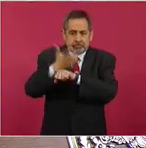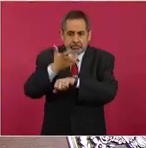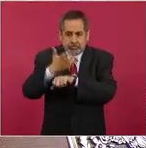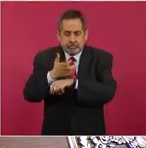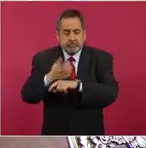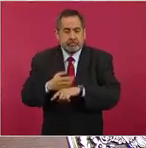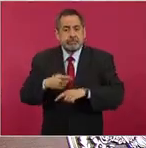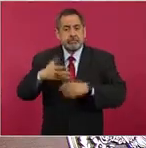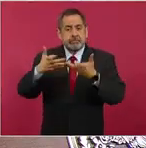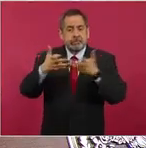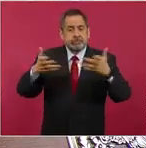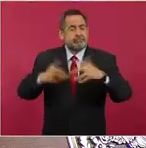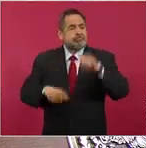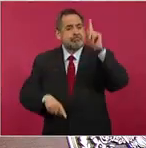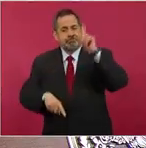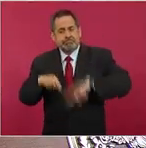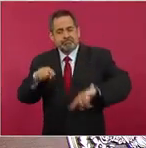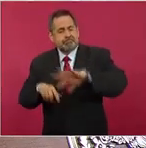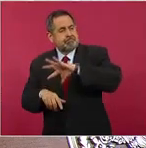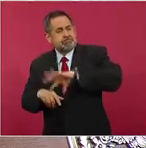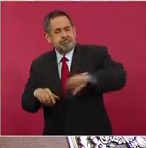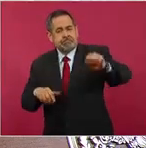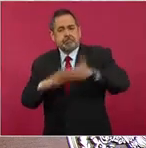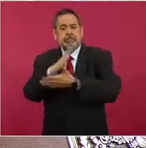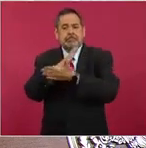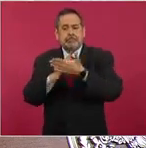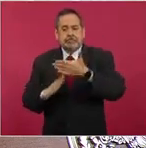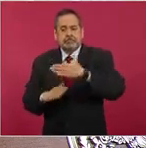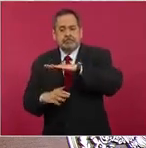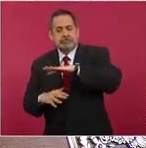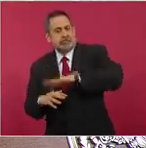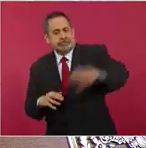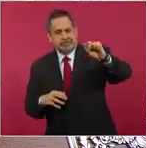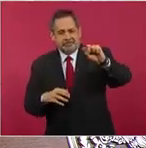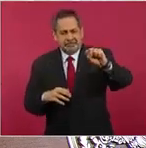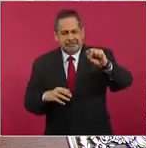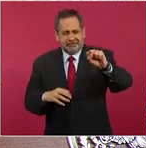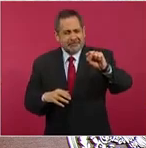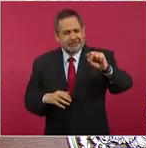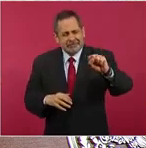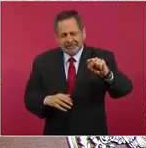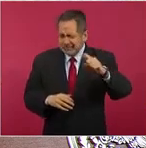nos quitan la mitad del territorio. Es un gran zarpazo,